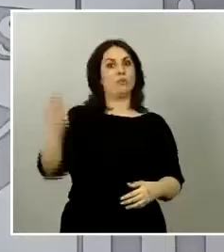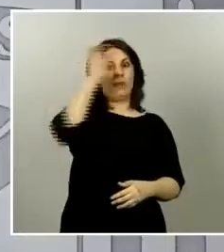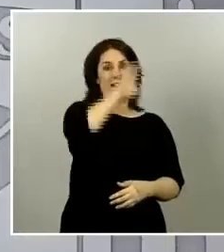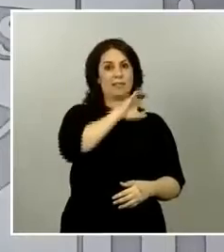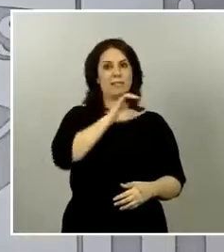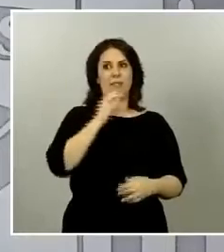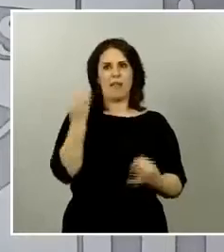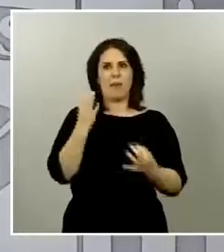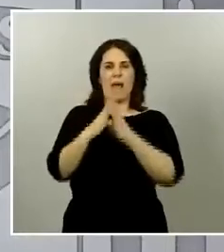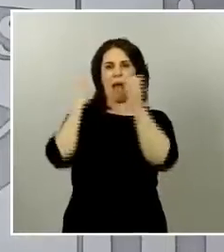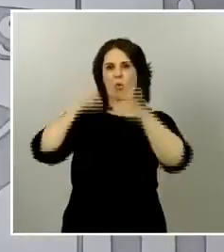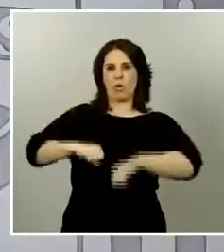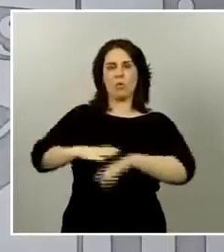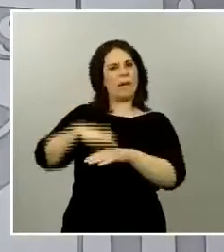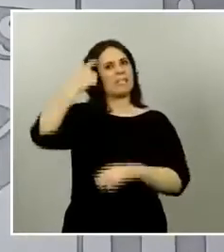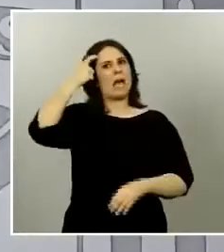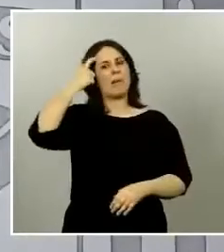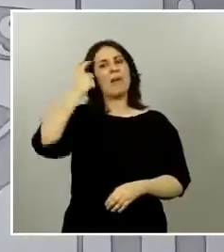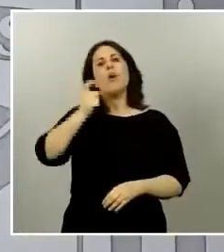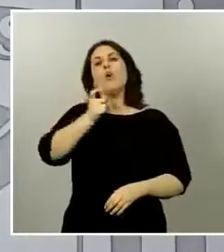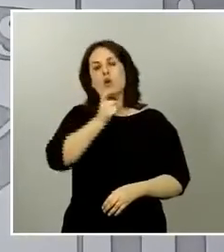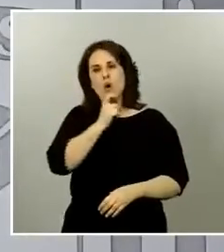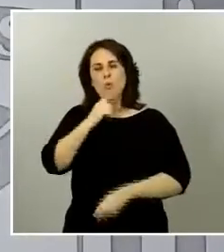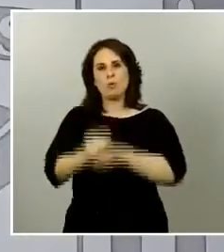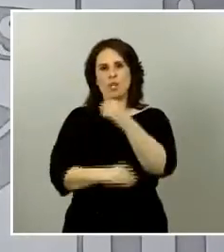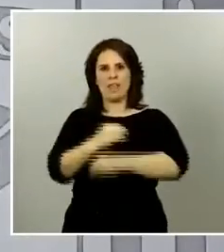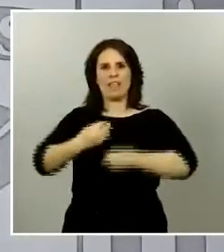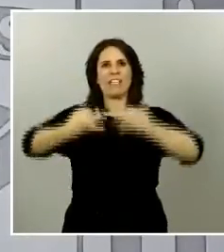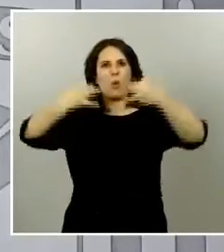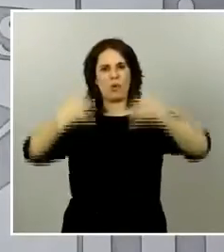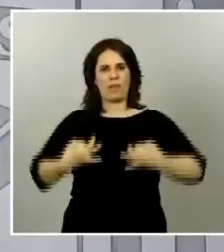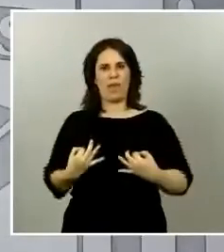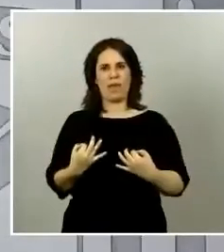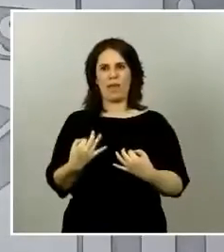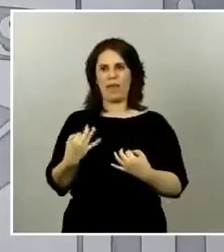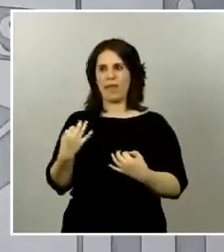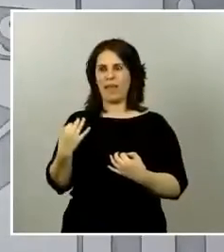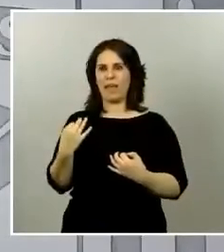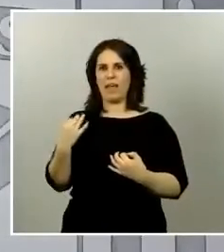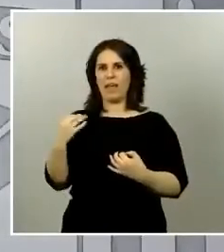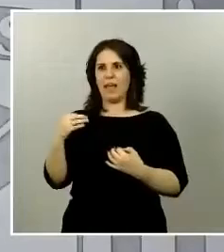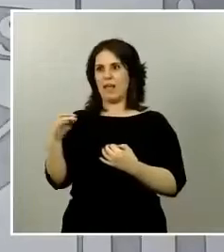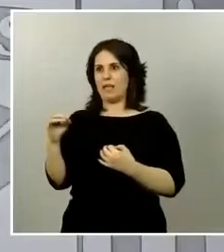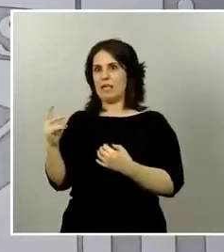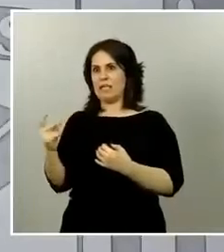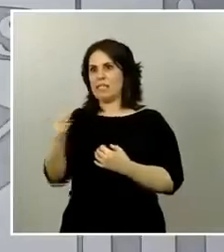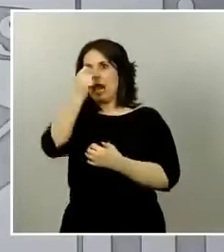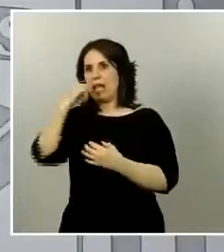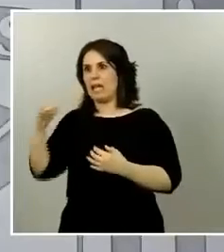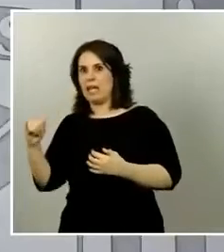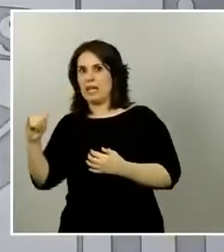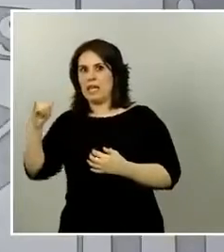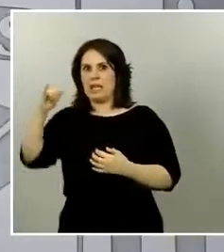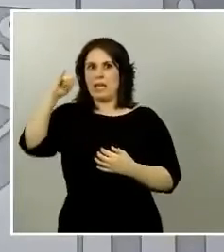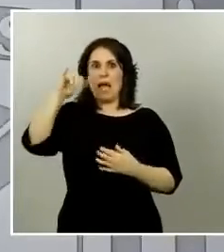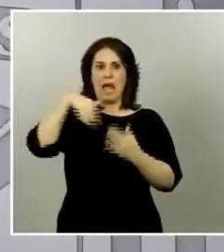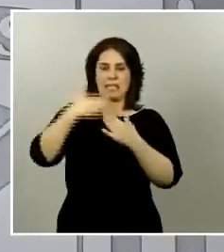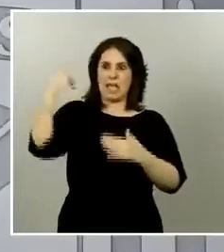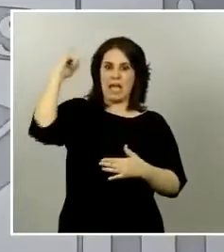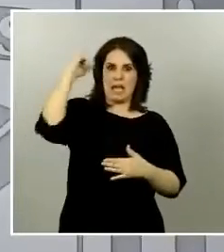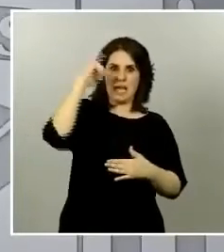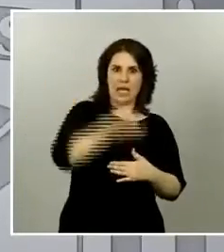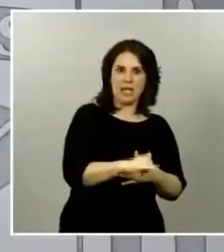el resto de los países en relación a cómo se tiene que establecer la seguridad del tránsito y la